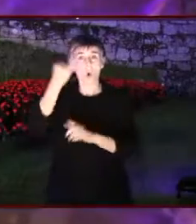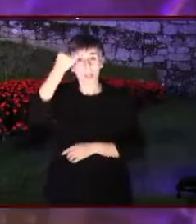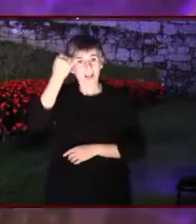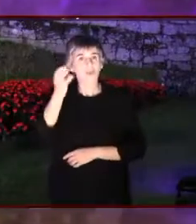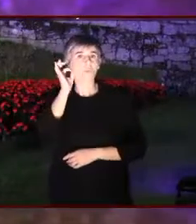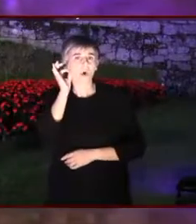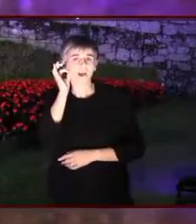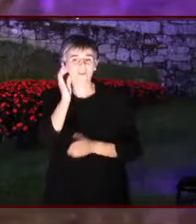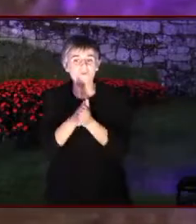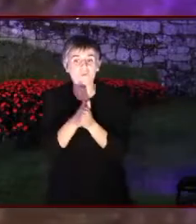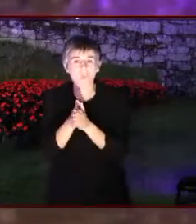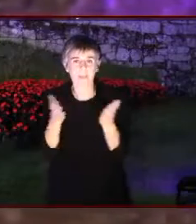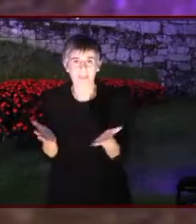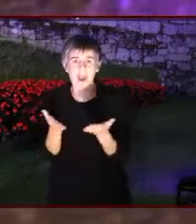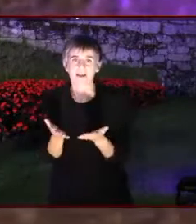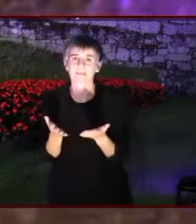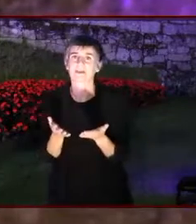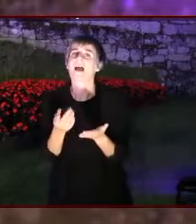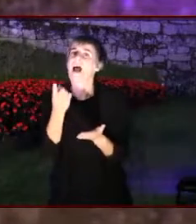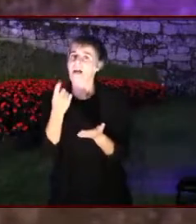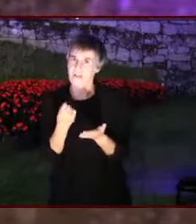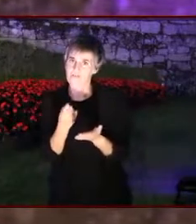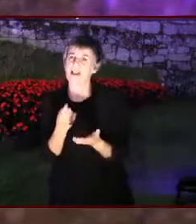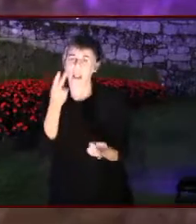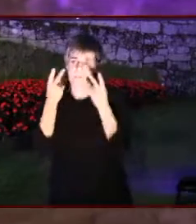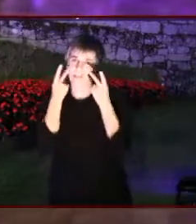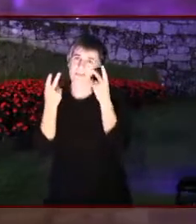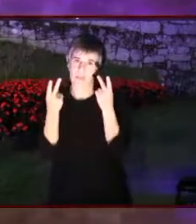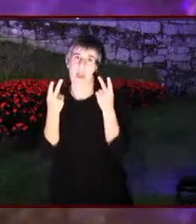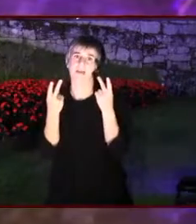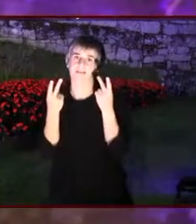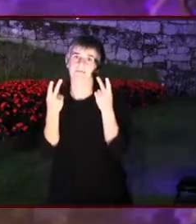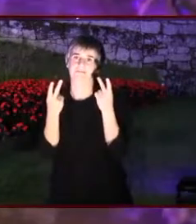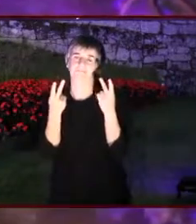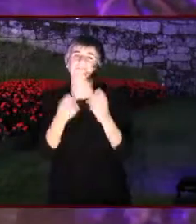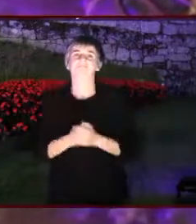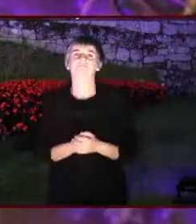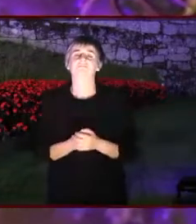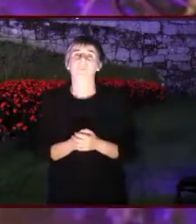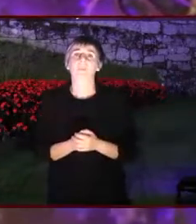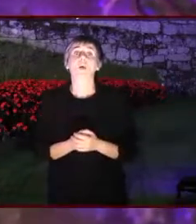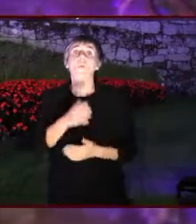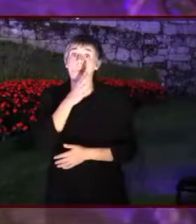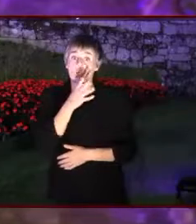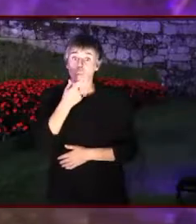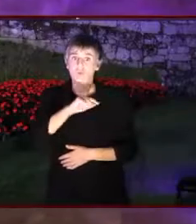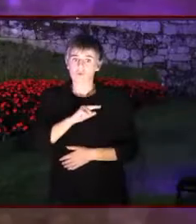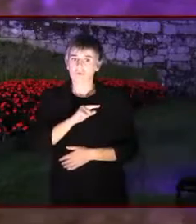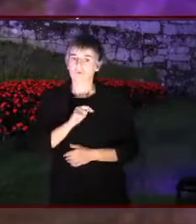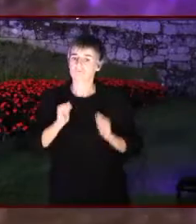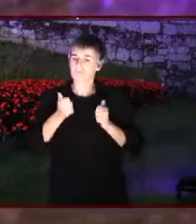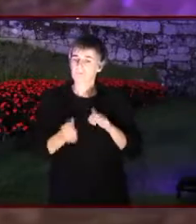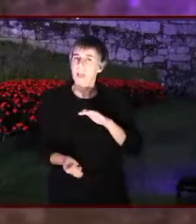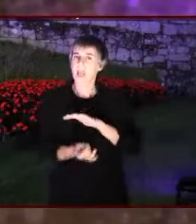é necesario visibilizar o xa existente e promover o incipiente. Por iso, puxemos en marcha o programa